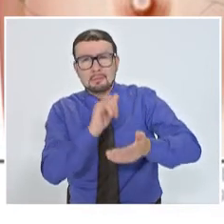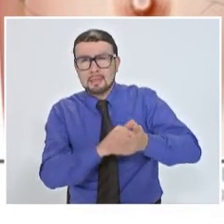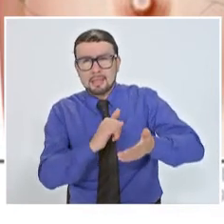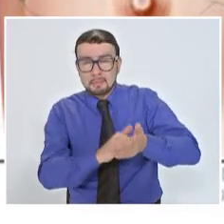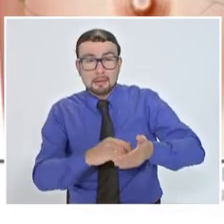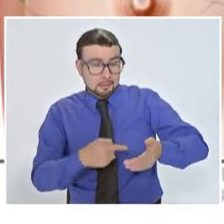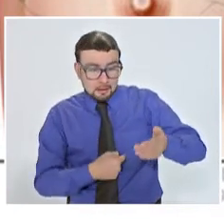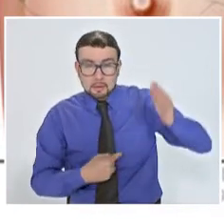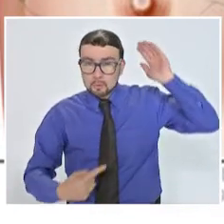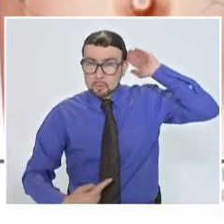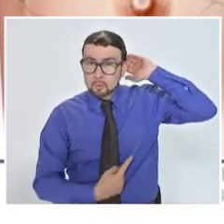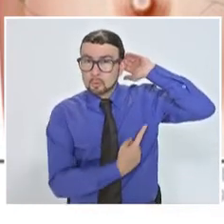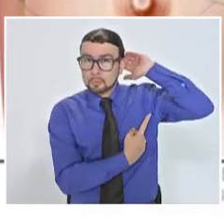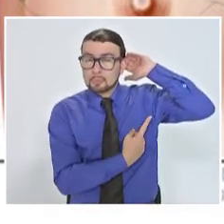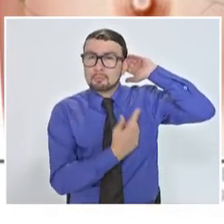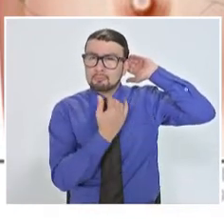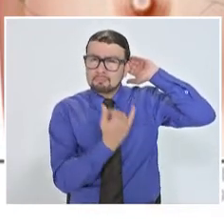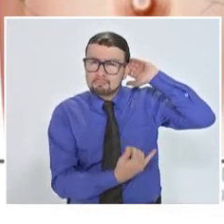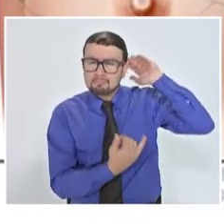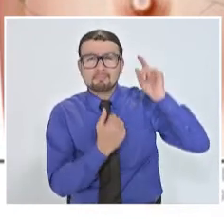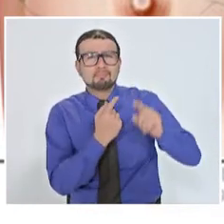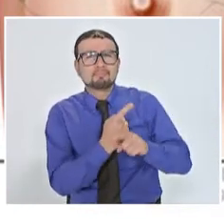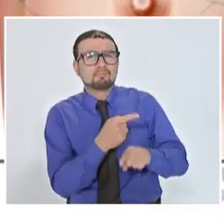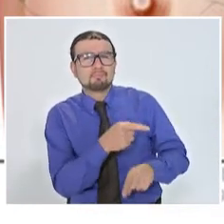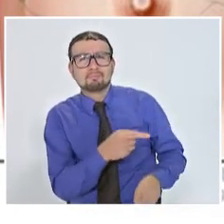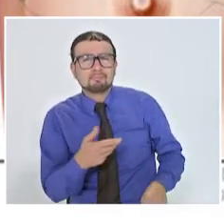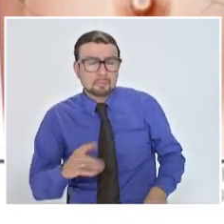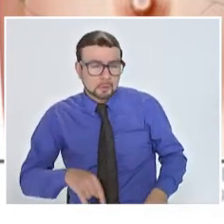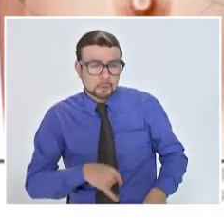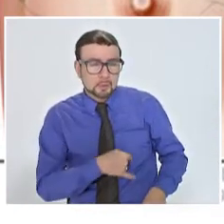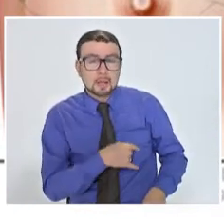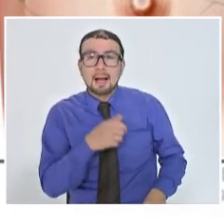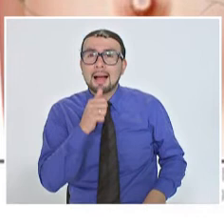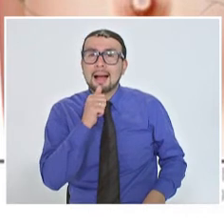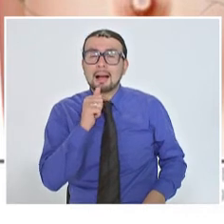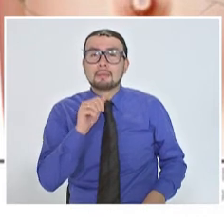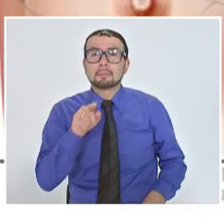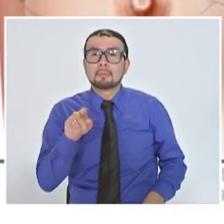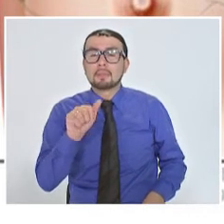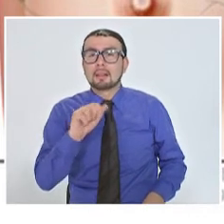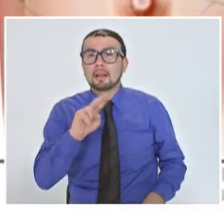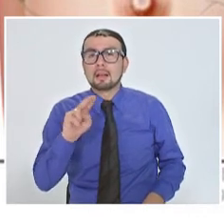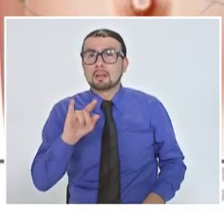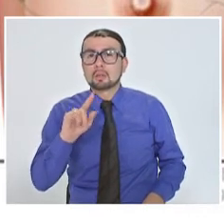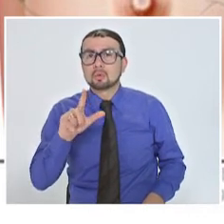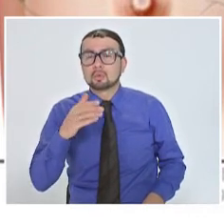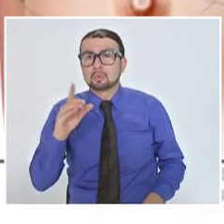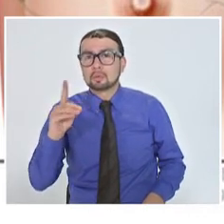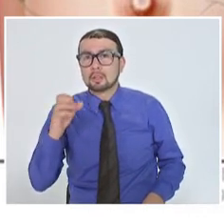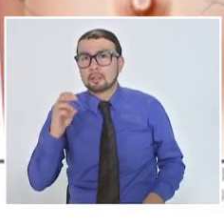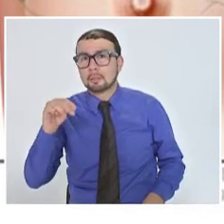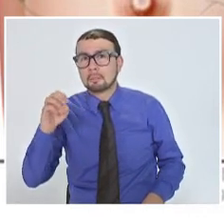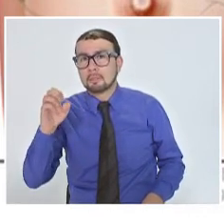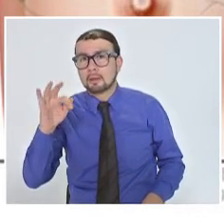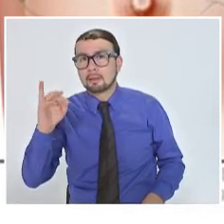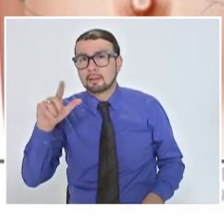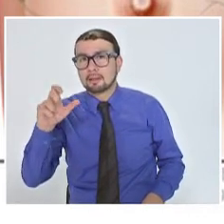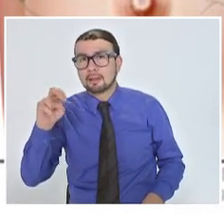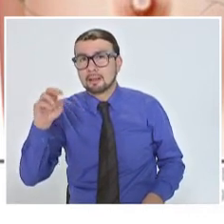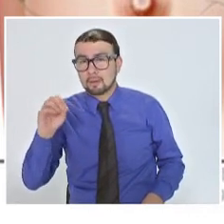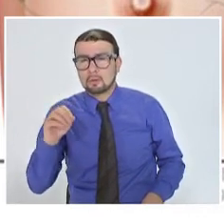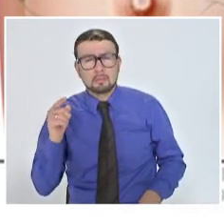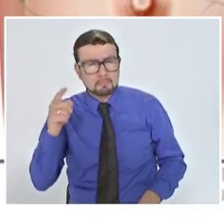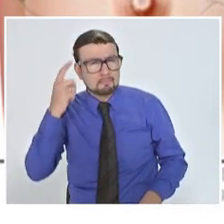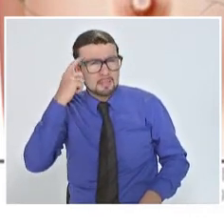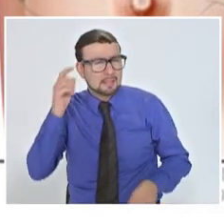que observamos, generalmente va ese azul de metileno a la axila. Y imagínense ustedes que la axila es como un